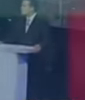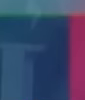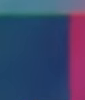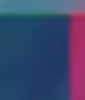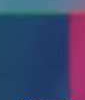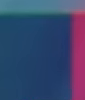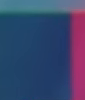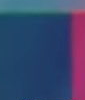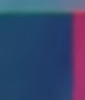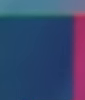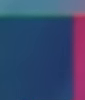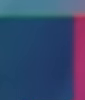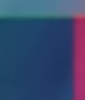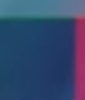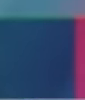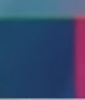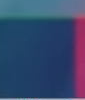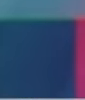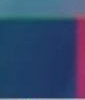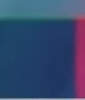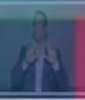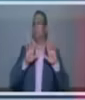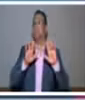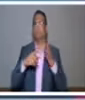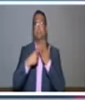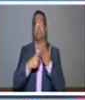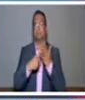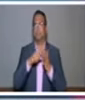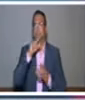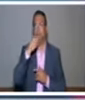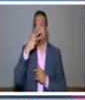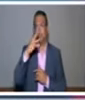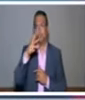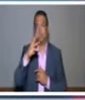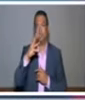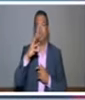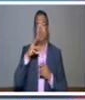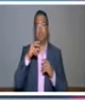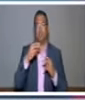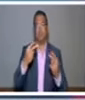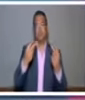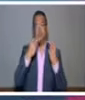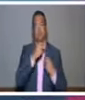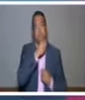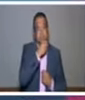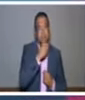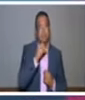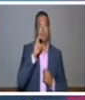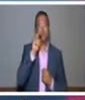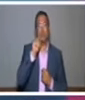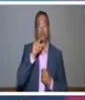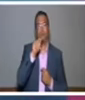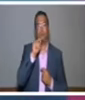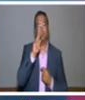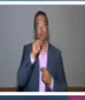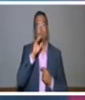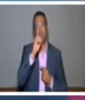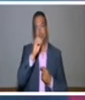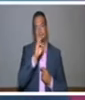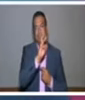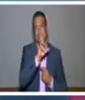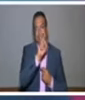Están escuchando y viendo el gran debate Análisis 2016. Lo transmitimos por Noti 1630 en vivo. Y les recuerdo